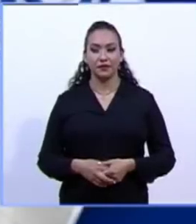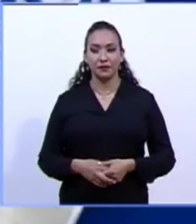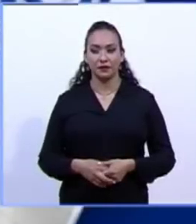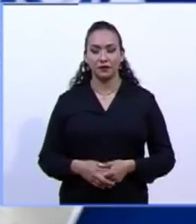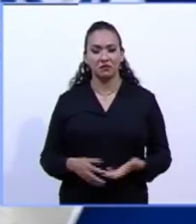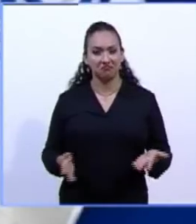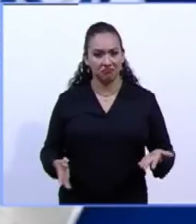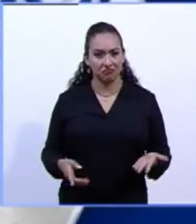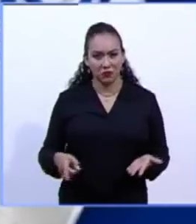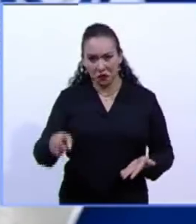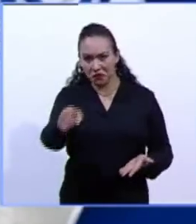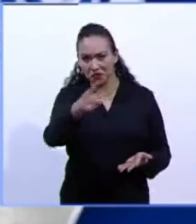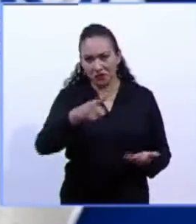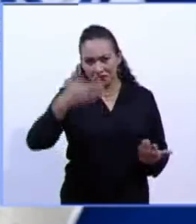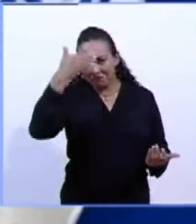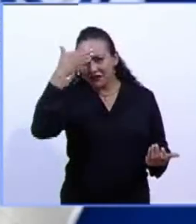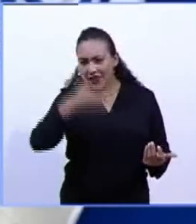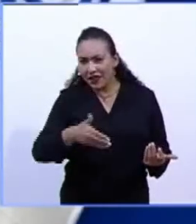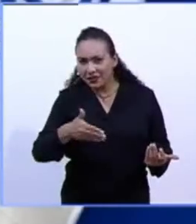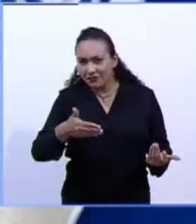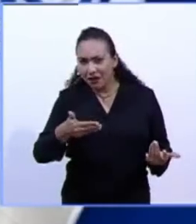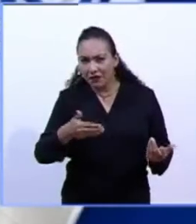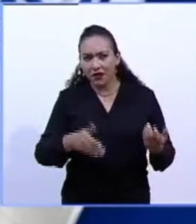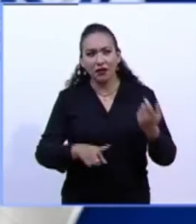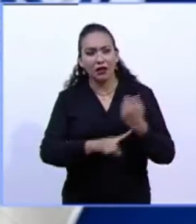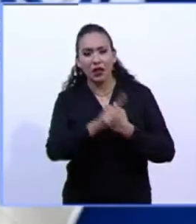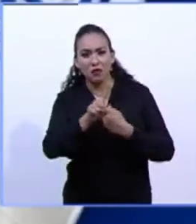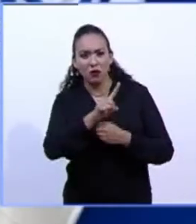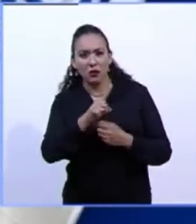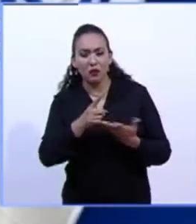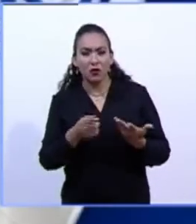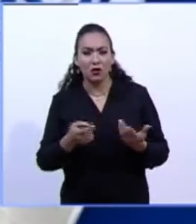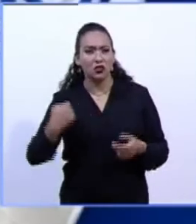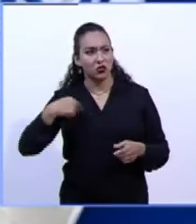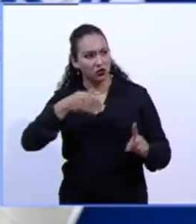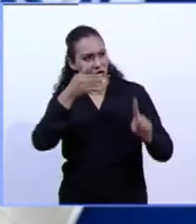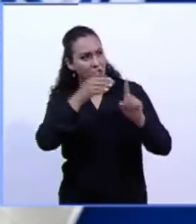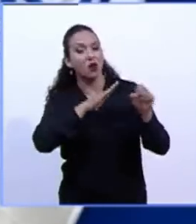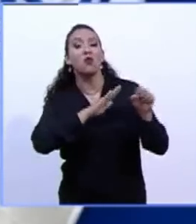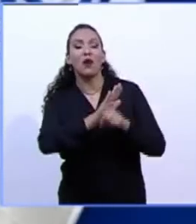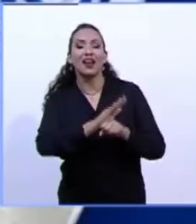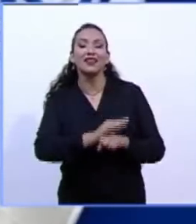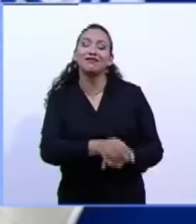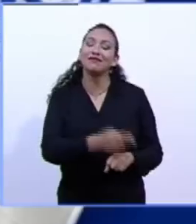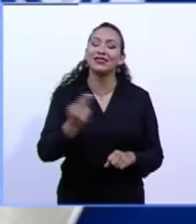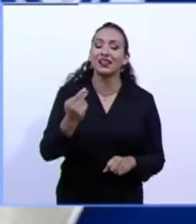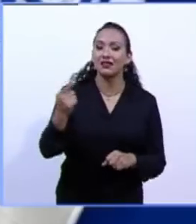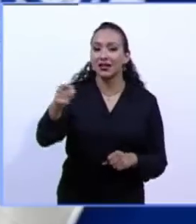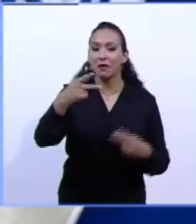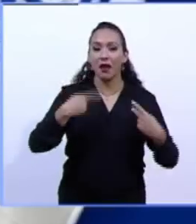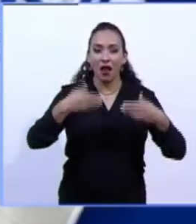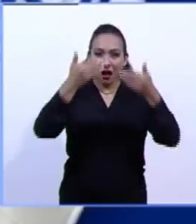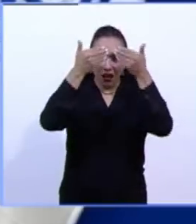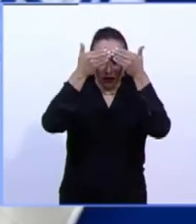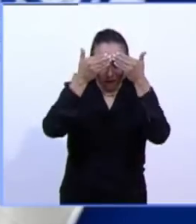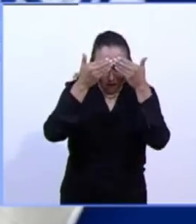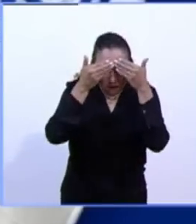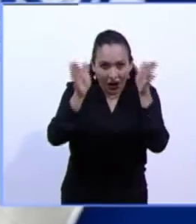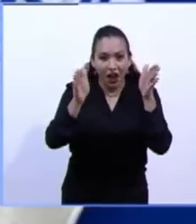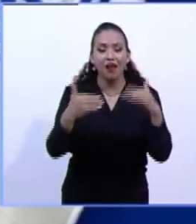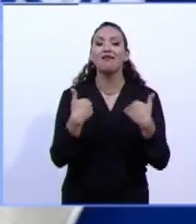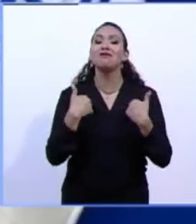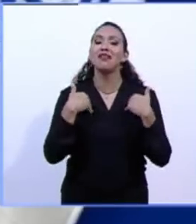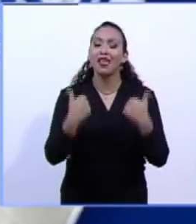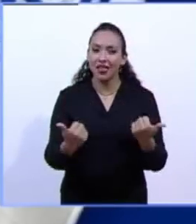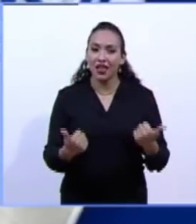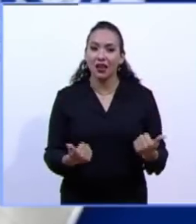Y sabemos cuáles son los alcances y no hay ninguno que nos importe más, insisto, que despertar conciencias en miles de personas